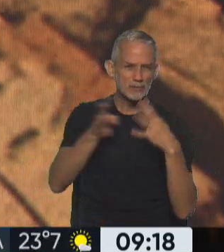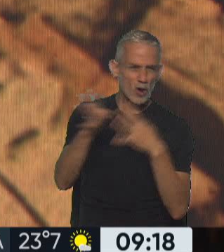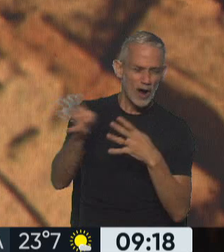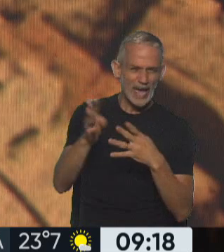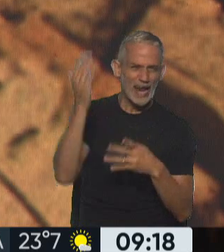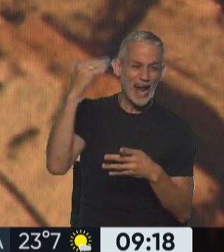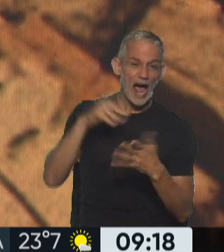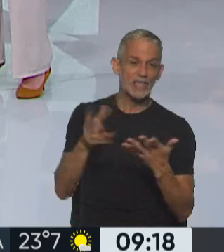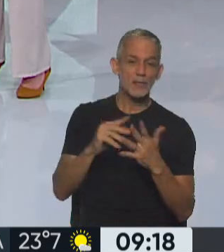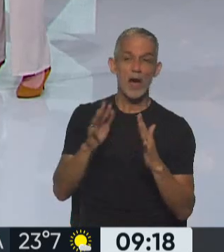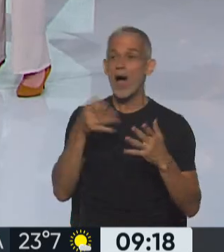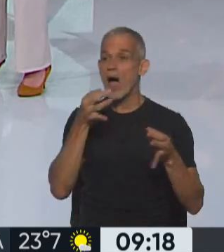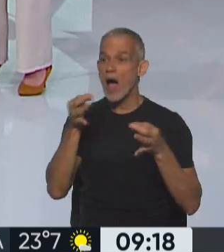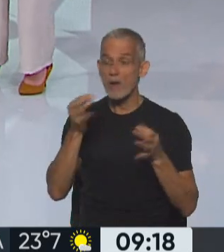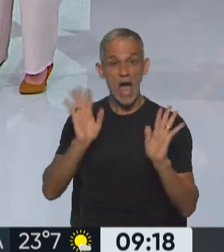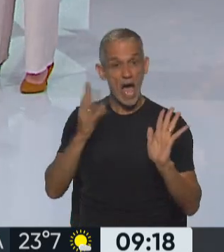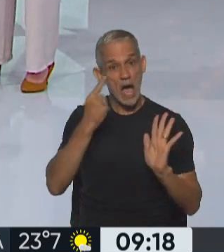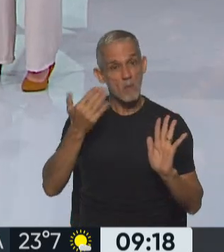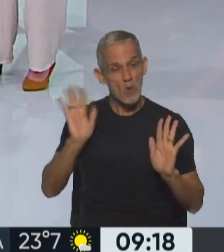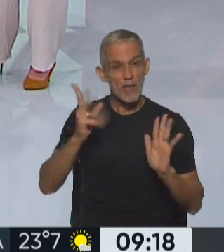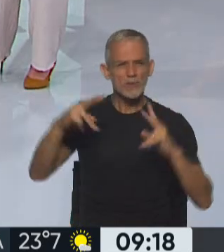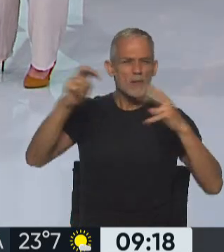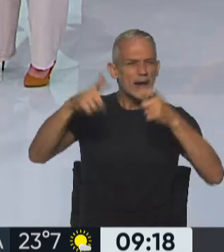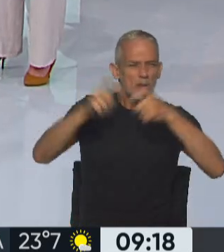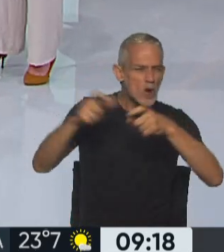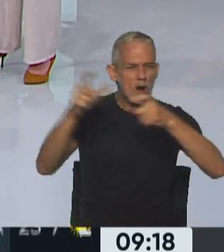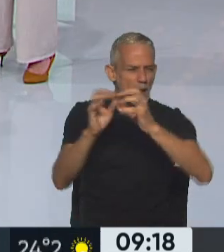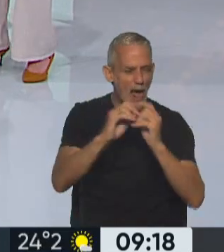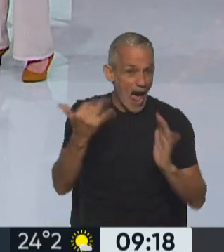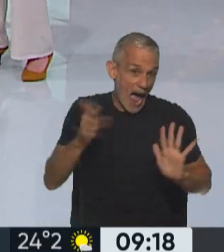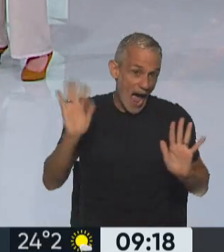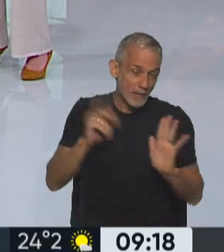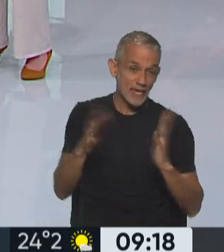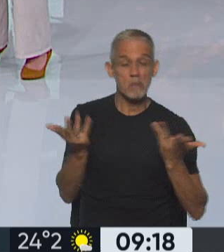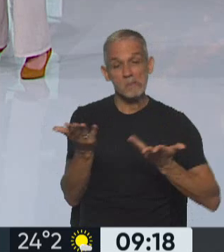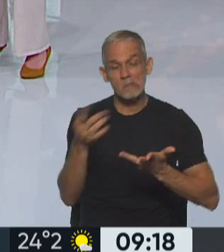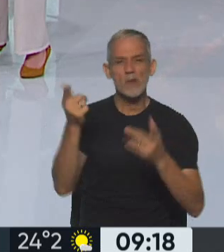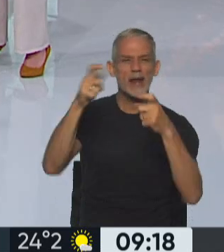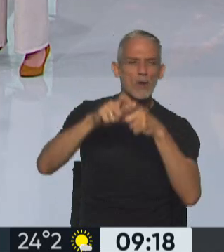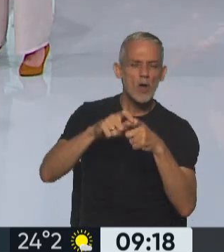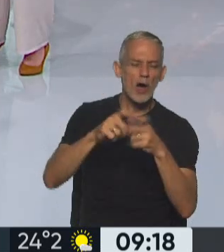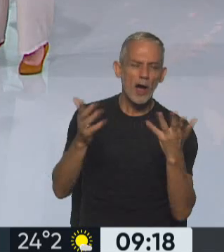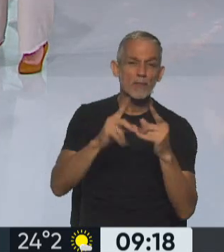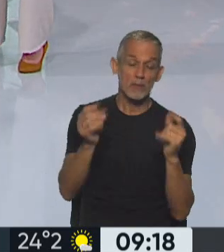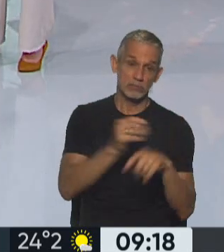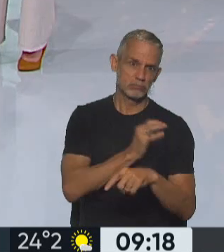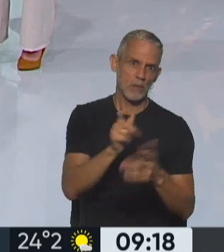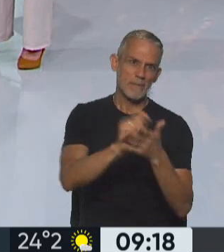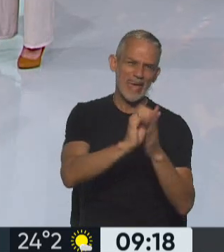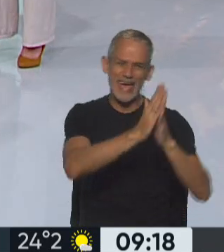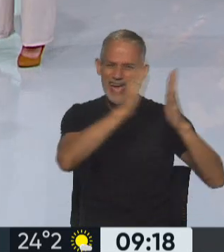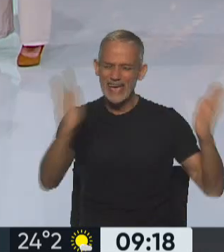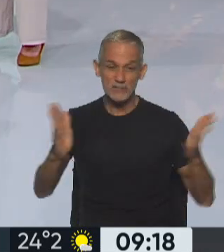que la vía diplomática era una opción, había reuniones, había boicots a las reuniones. Después pasaron varios